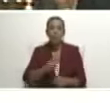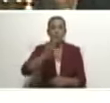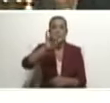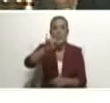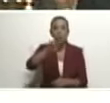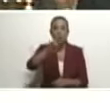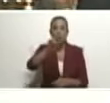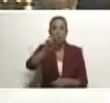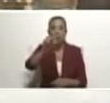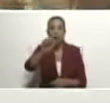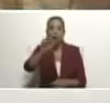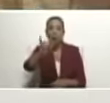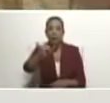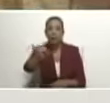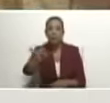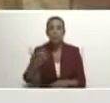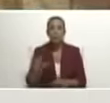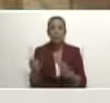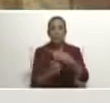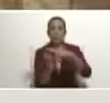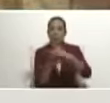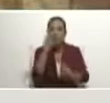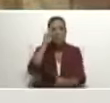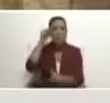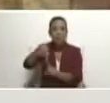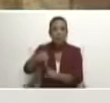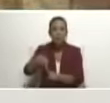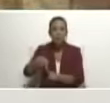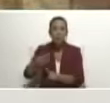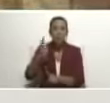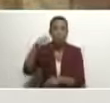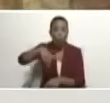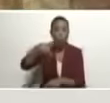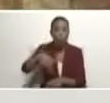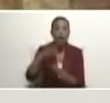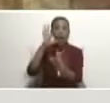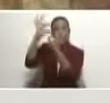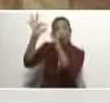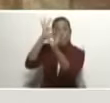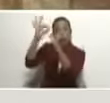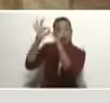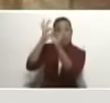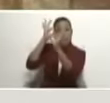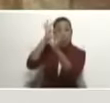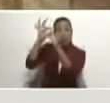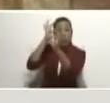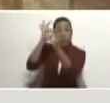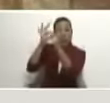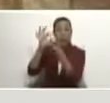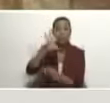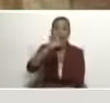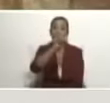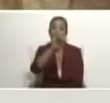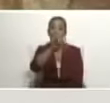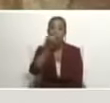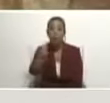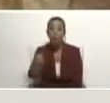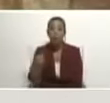y establecer bases directas en lo que hoy es Tumeremo, el Dorado, el Callao.